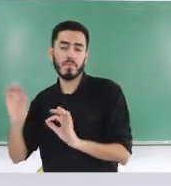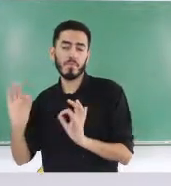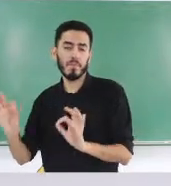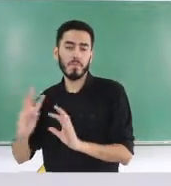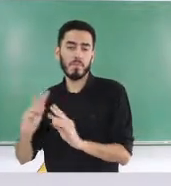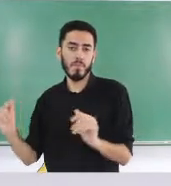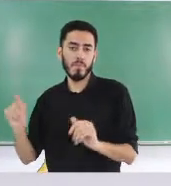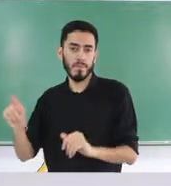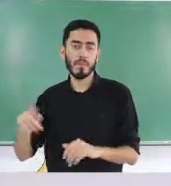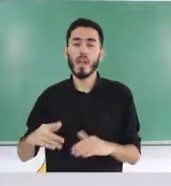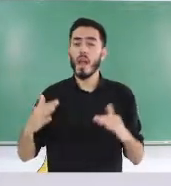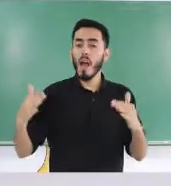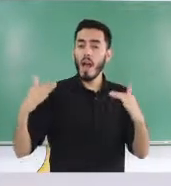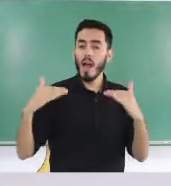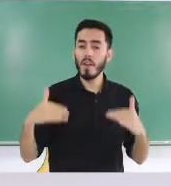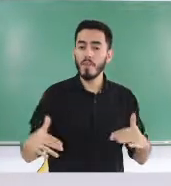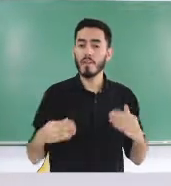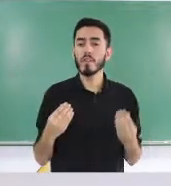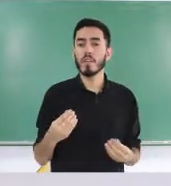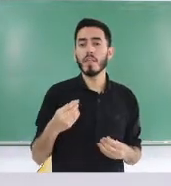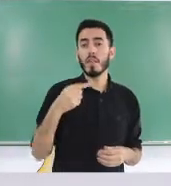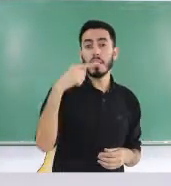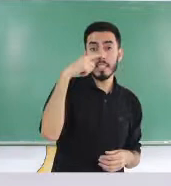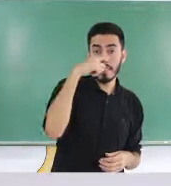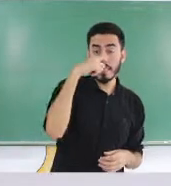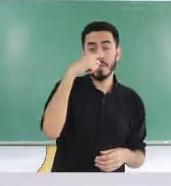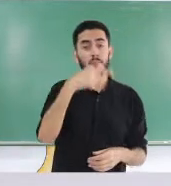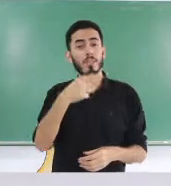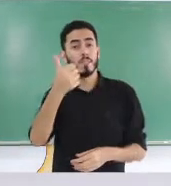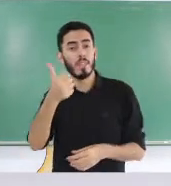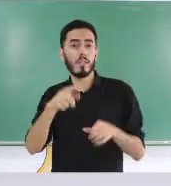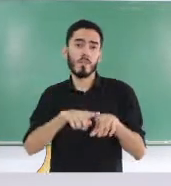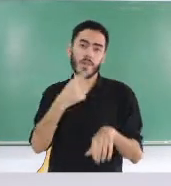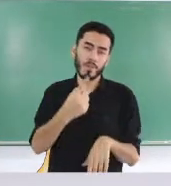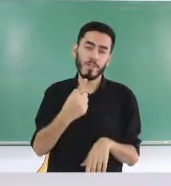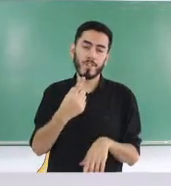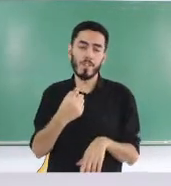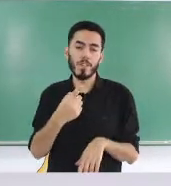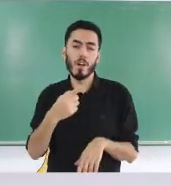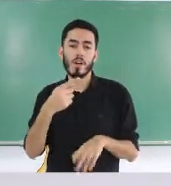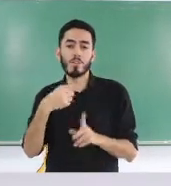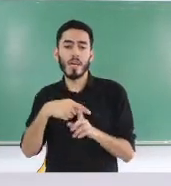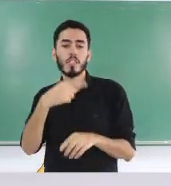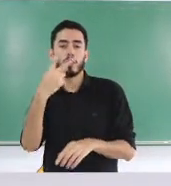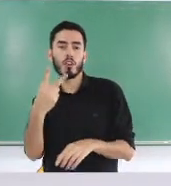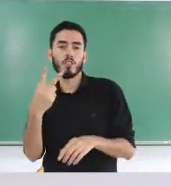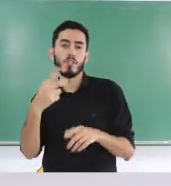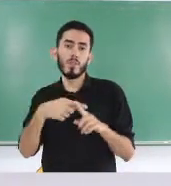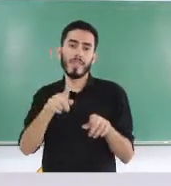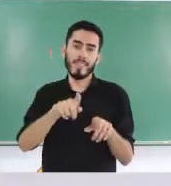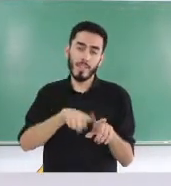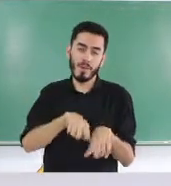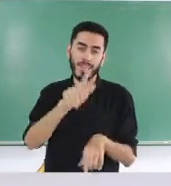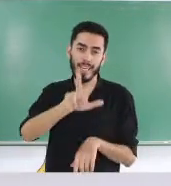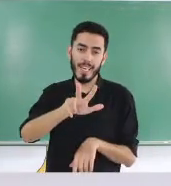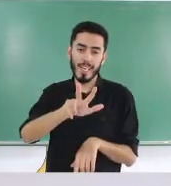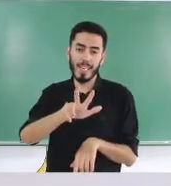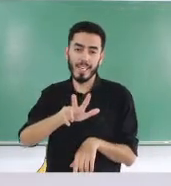hacemos 7 menos 6, que es 1, más 2 son 3 y 3 menos 1, 2X.